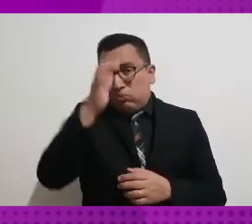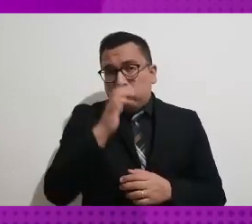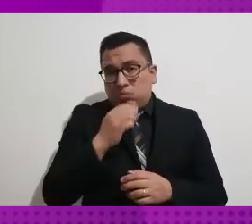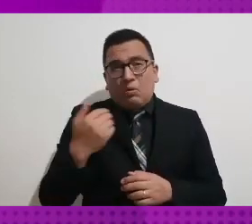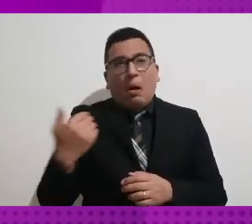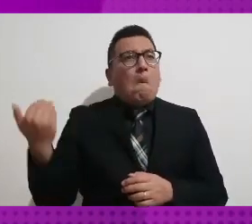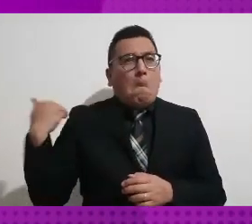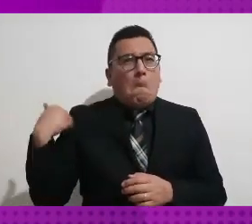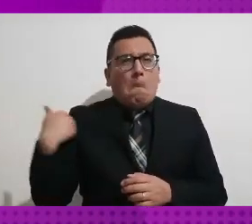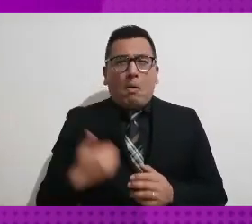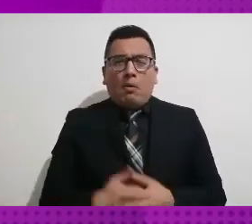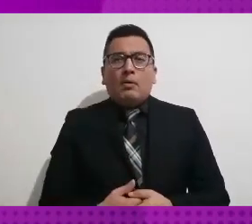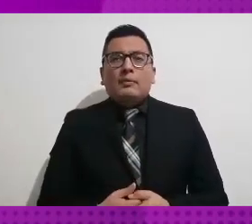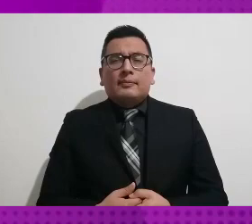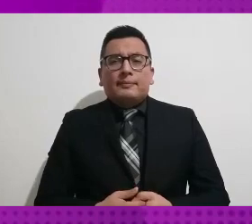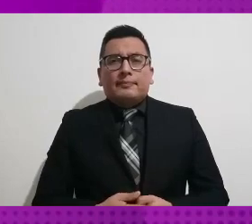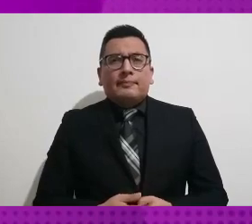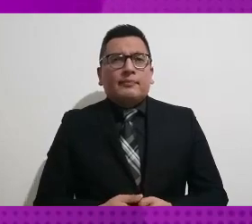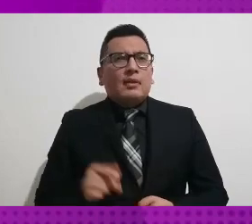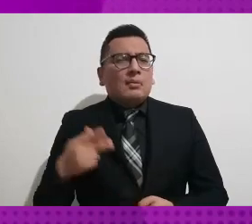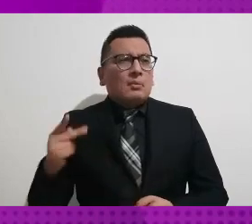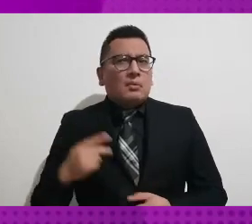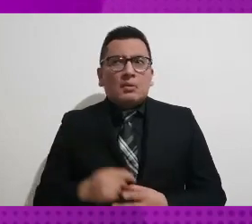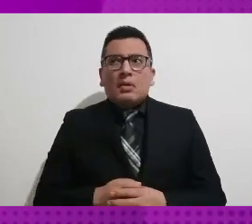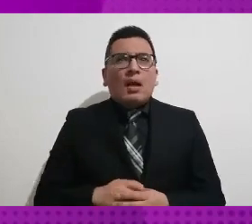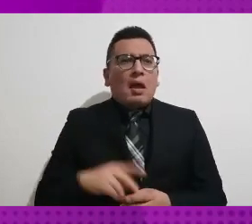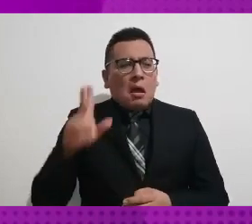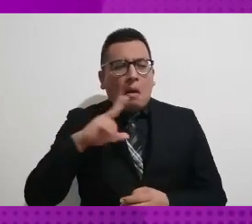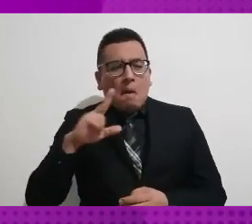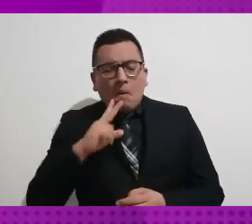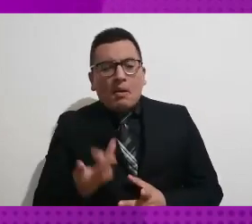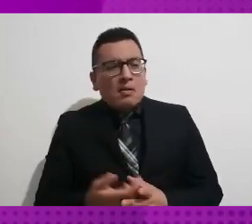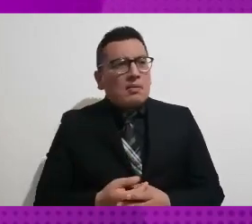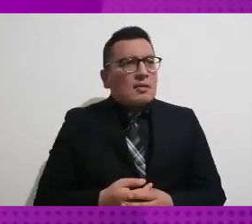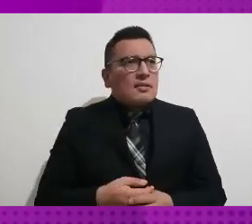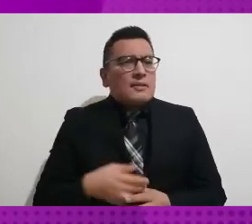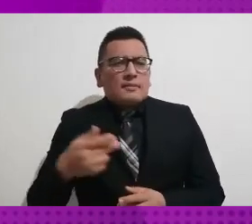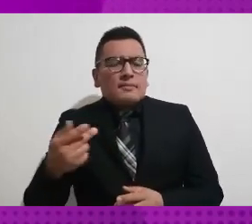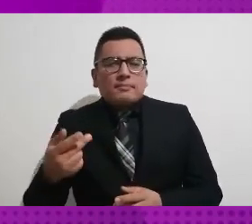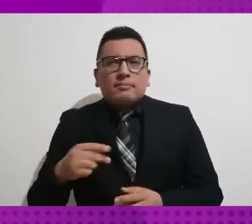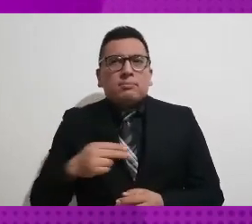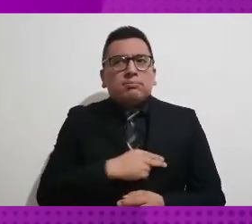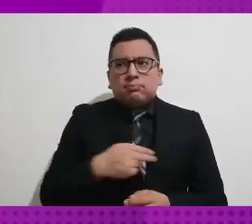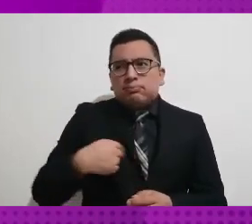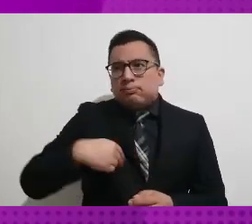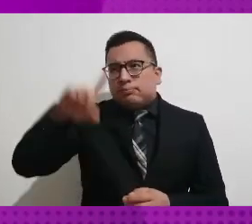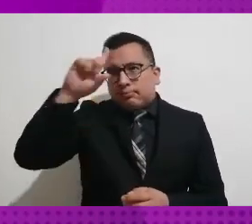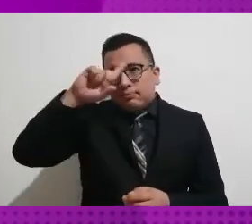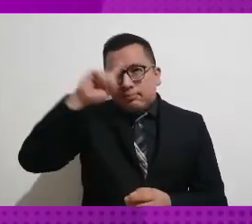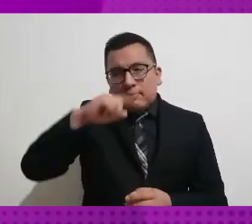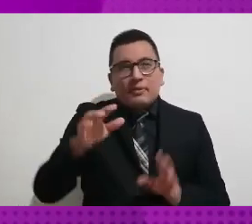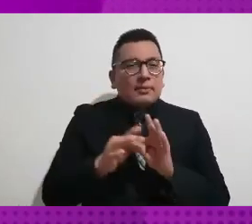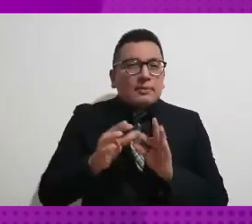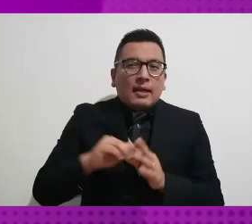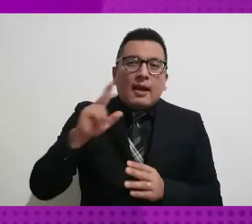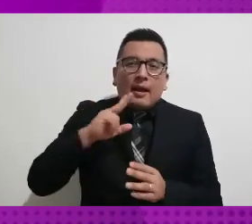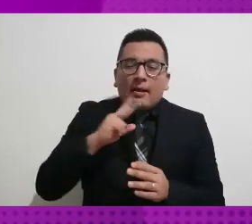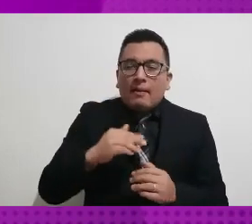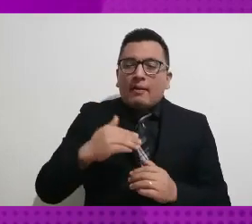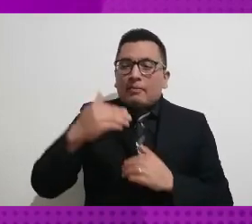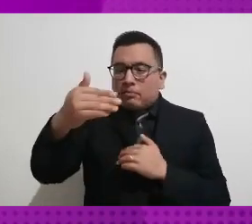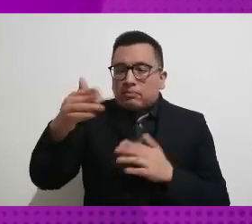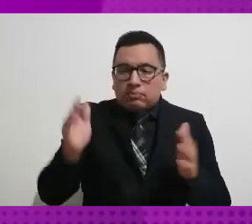manera. Ellos estuvieron asesorados por nosotros, por ver contigo, revisamos, como te decía, el tipo de letra, el